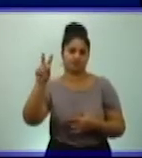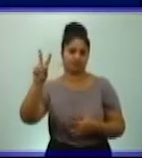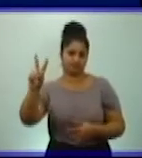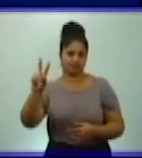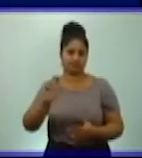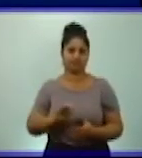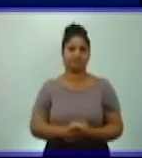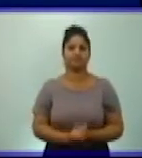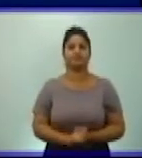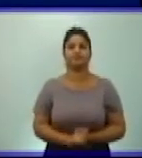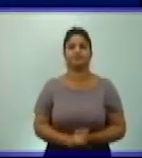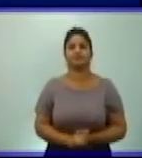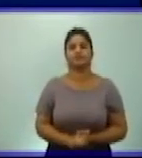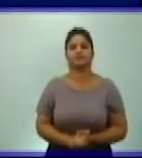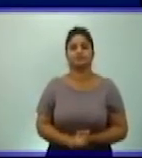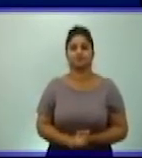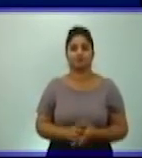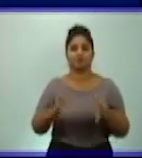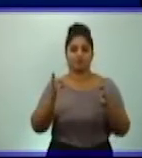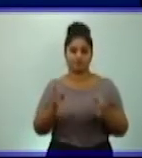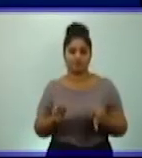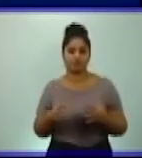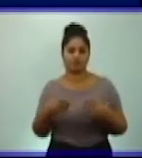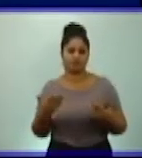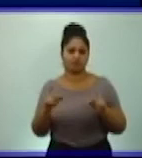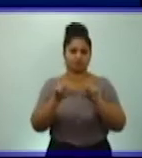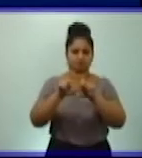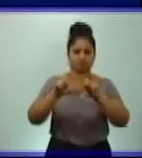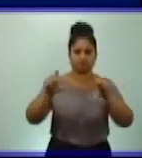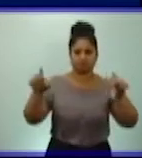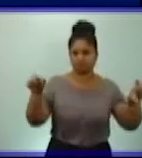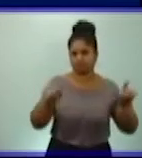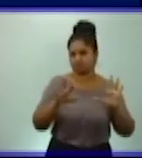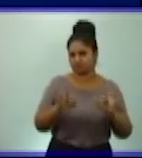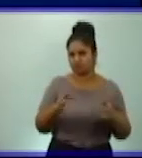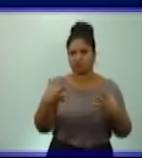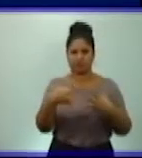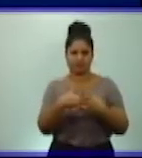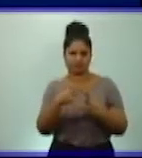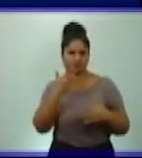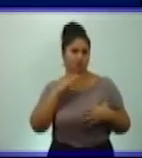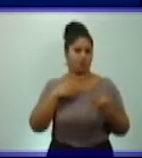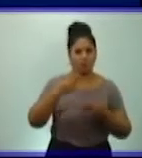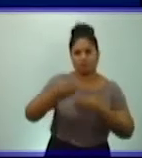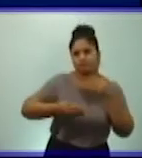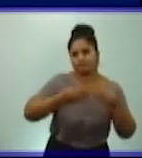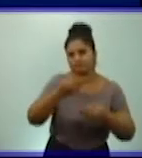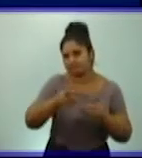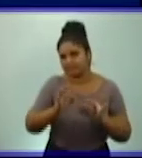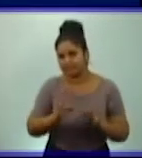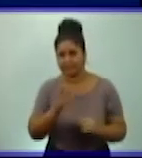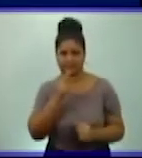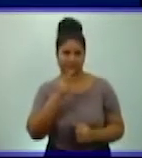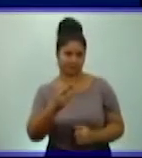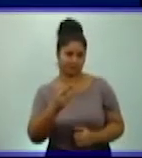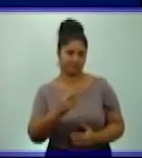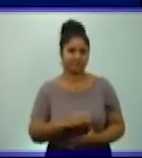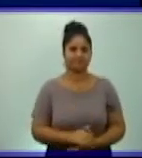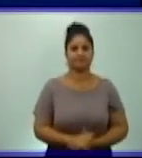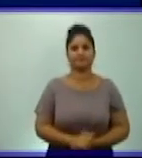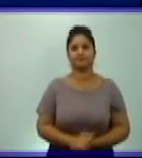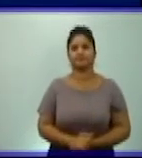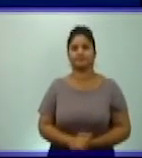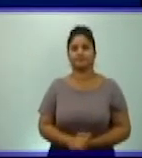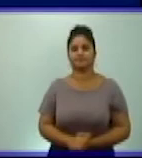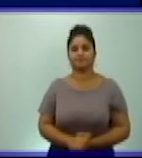apoyar en el siguiente algoritmo de trabajo. Fíjense, poema Muerte Constante más